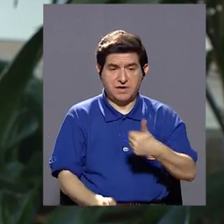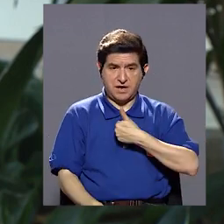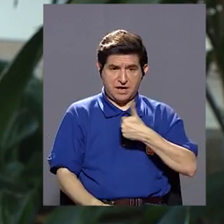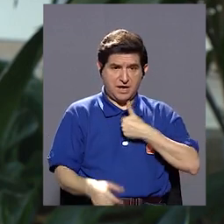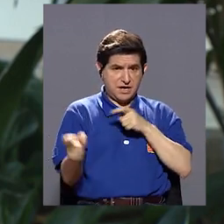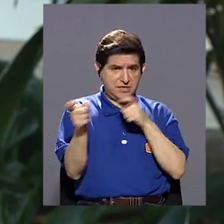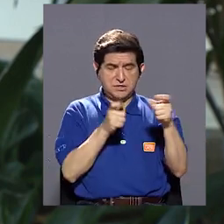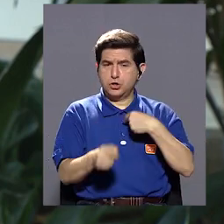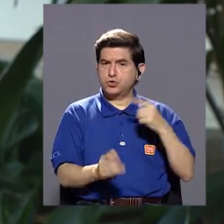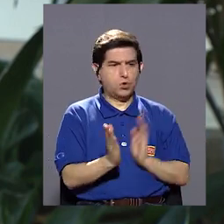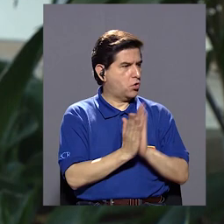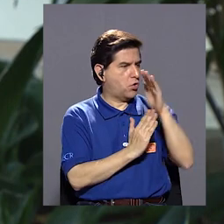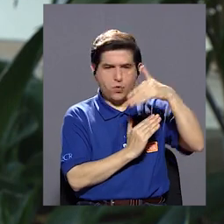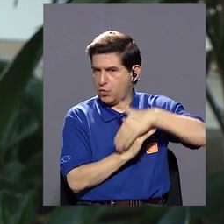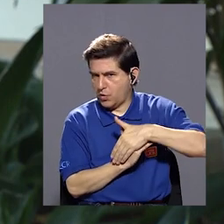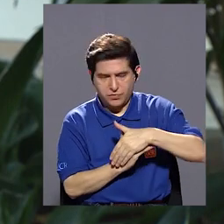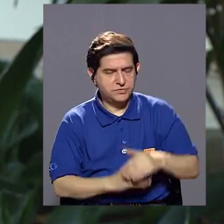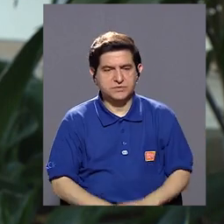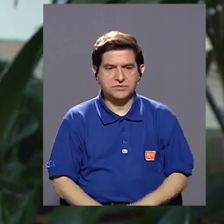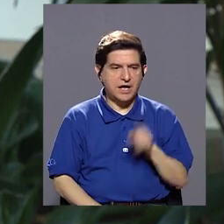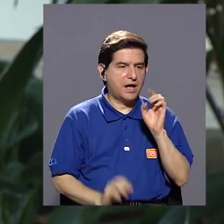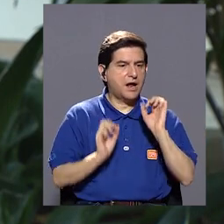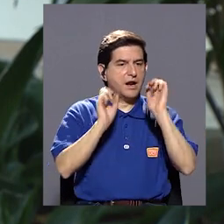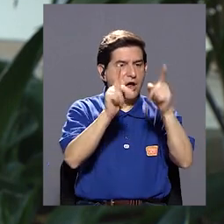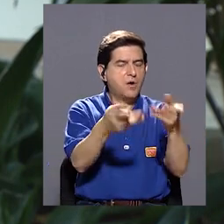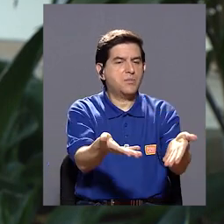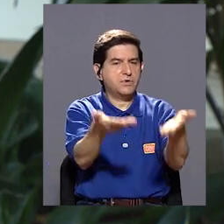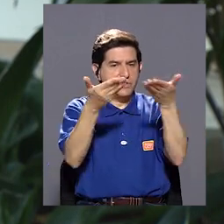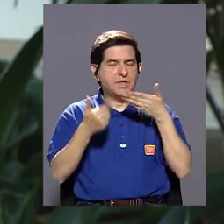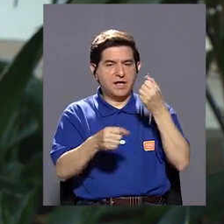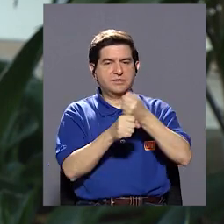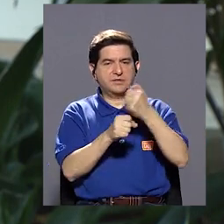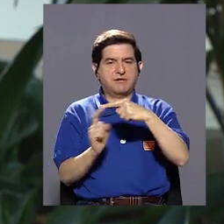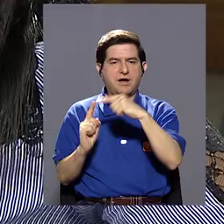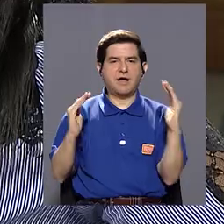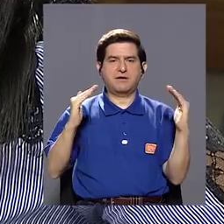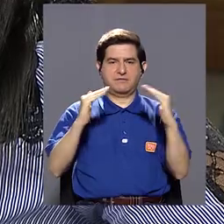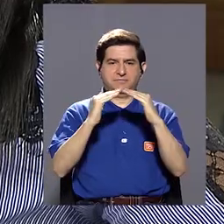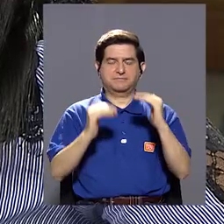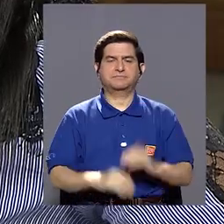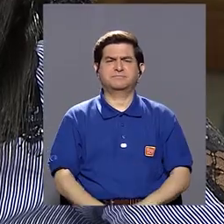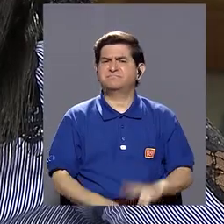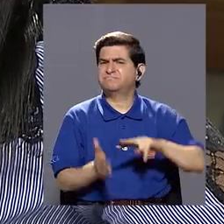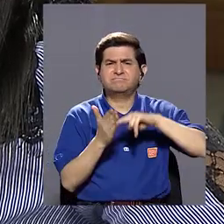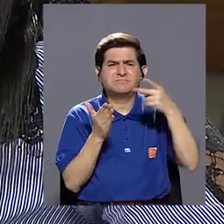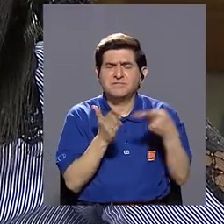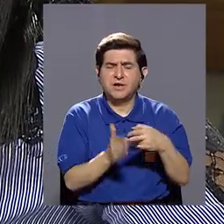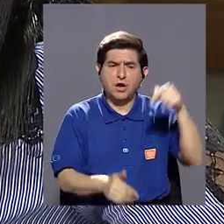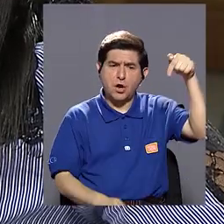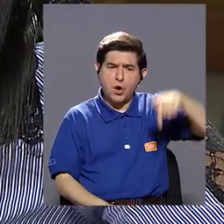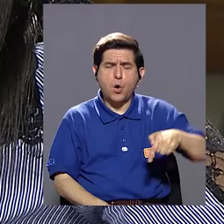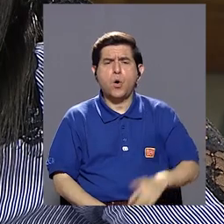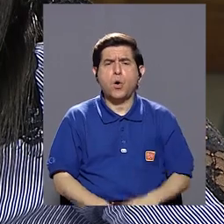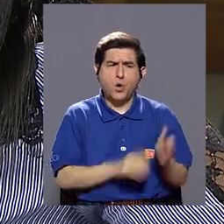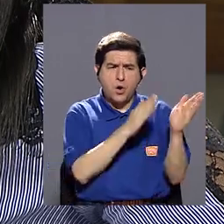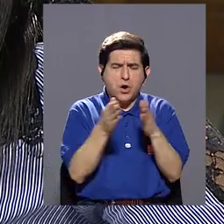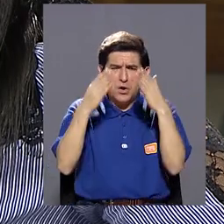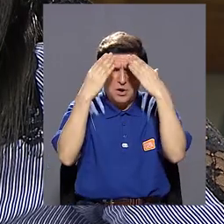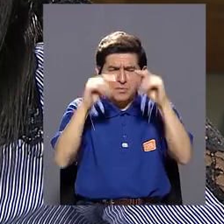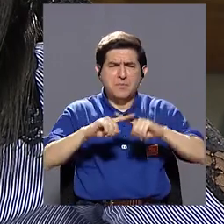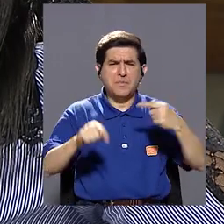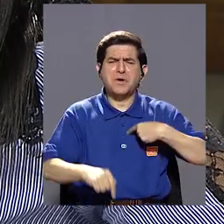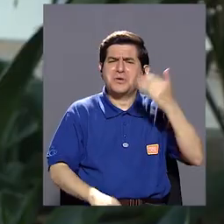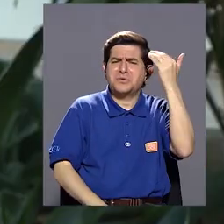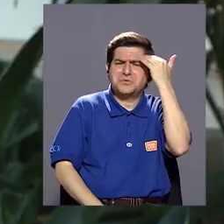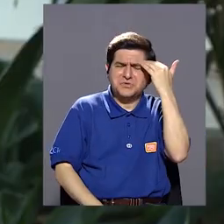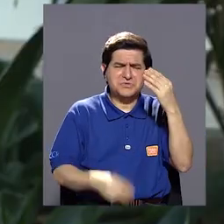estoy cometiendo abusos con respecto a esa oportunidad que me dieron de teletrabajar. ¿Qué quiero decir? Hoy tengo que preparar un informe, pero